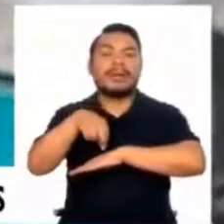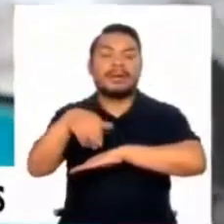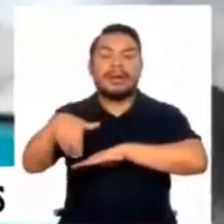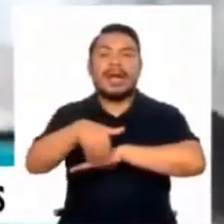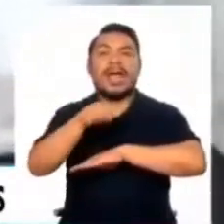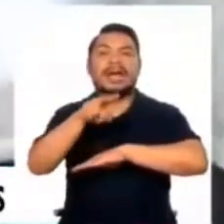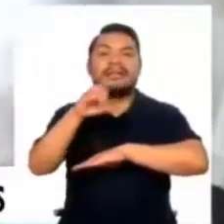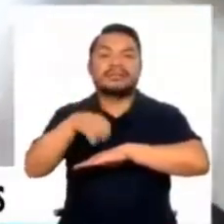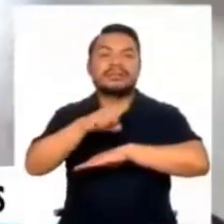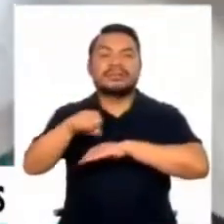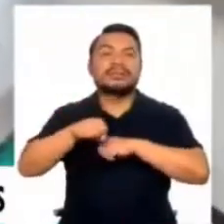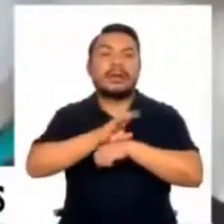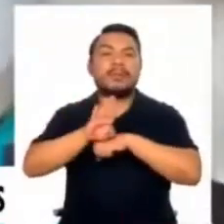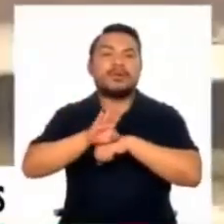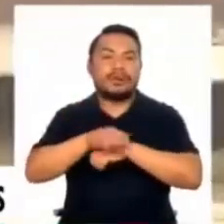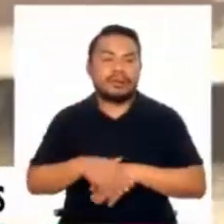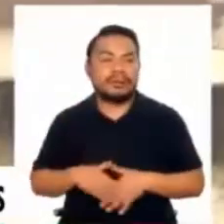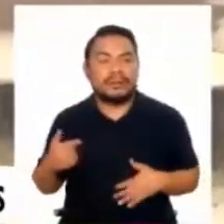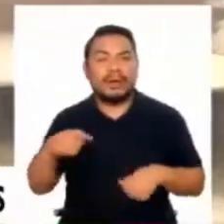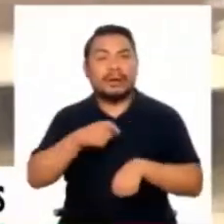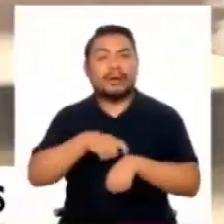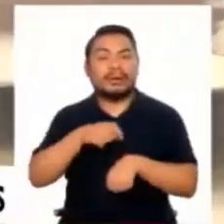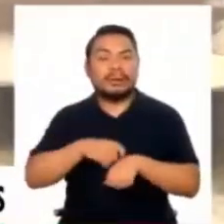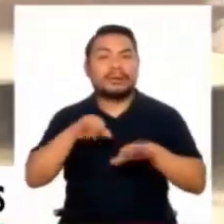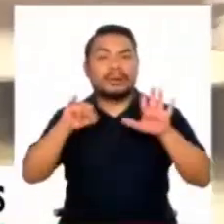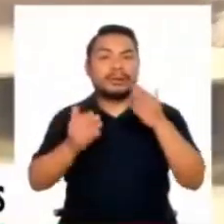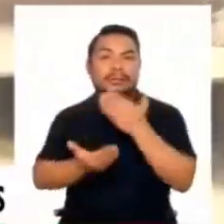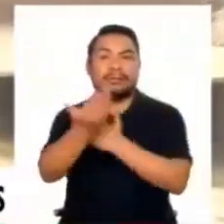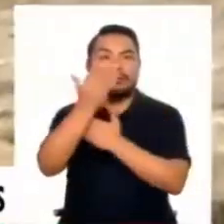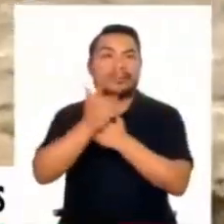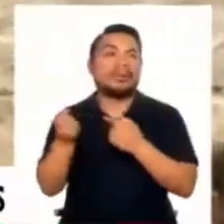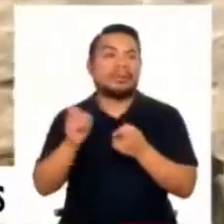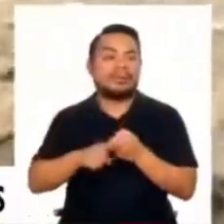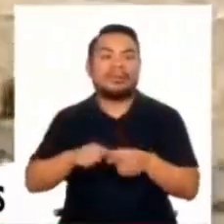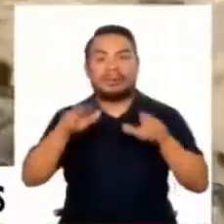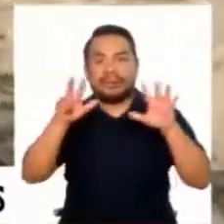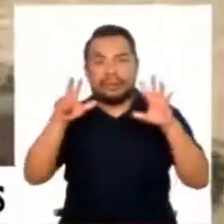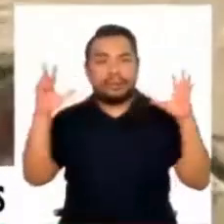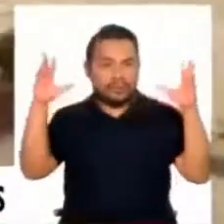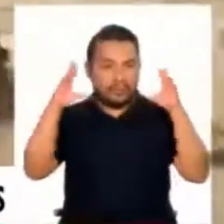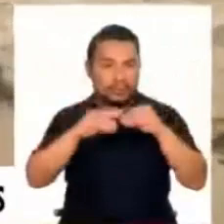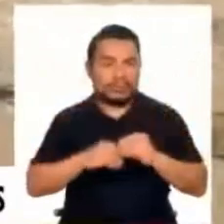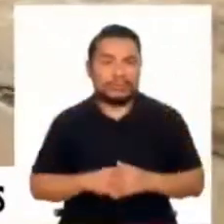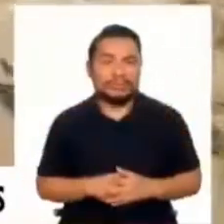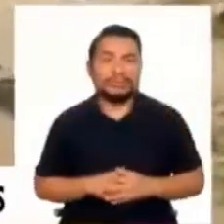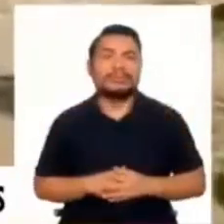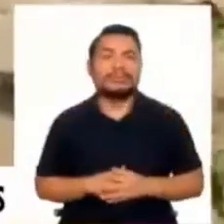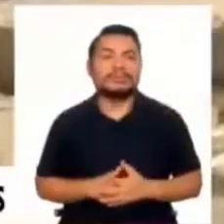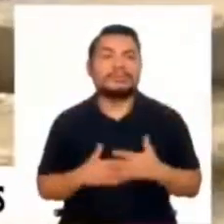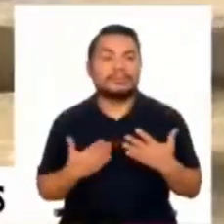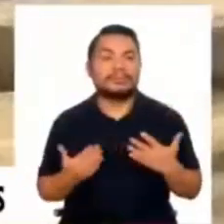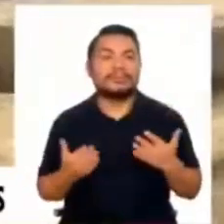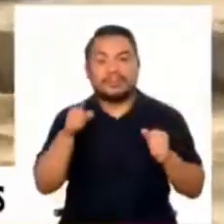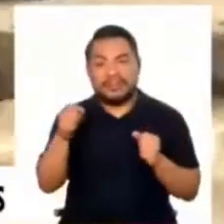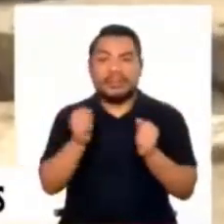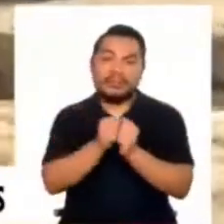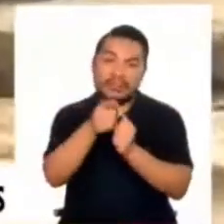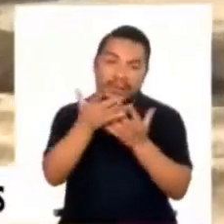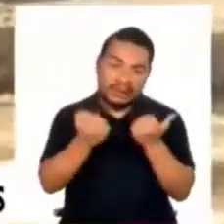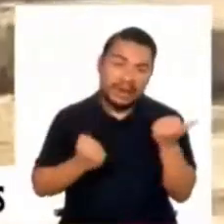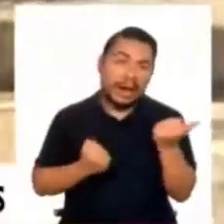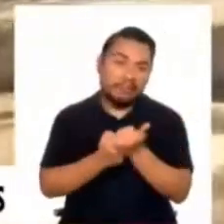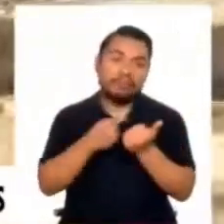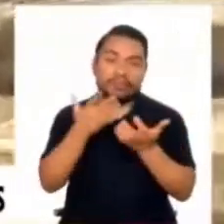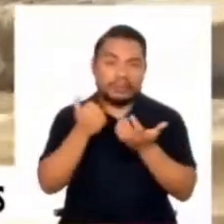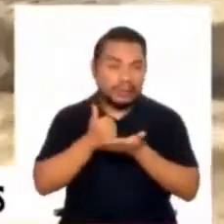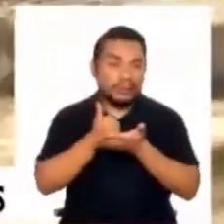en San Borja, en el horario de 6 de la mañana a 8 de la noche. Contamos contigo si realmente tienes